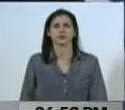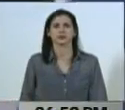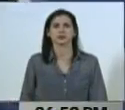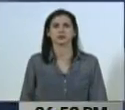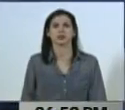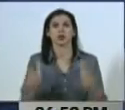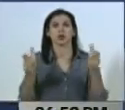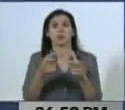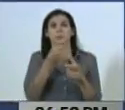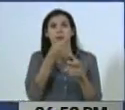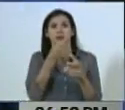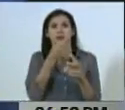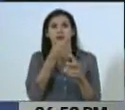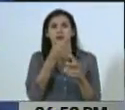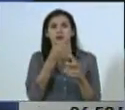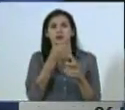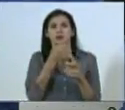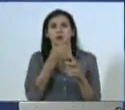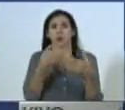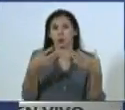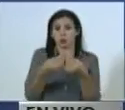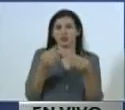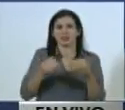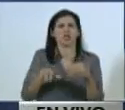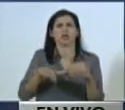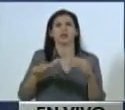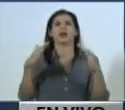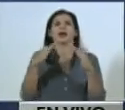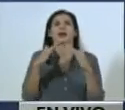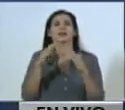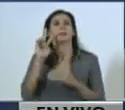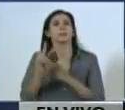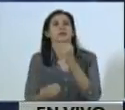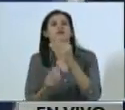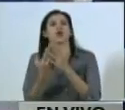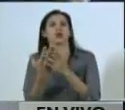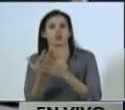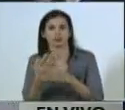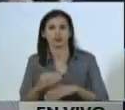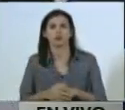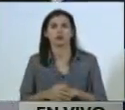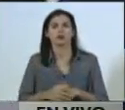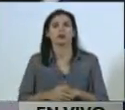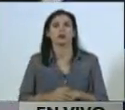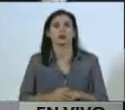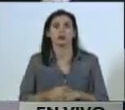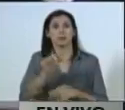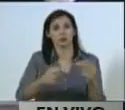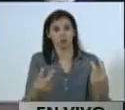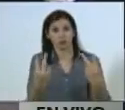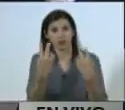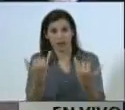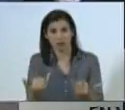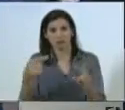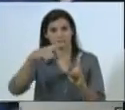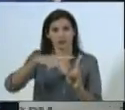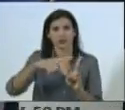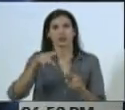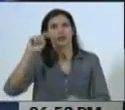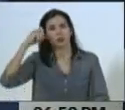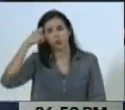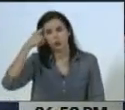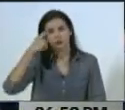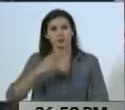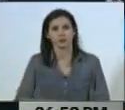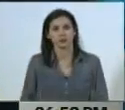rueda de prensa conjunta que ha sido realizada acá en el Palacio de Miraflores. Para las personas que nos sintonizan a esta hora, les recordamos